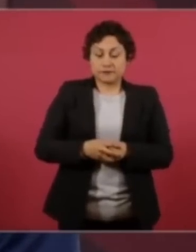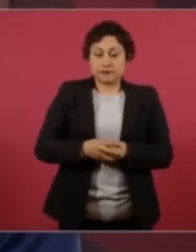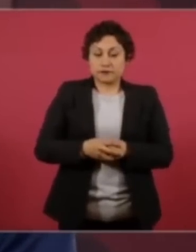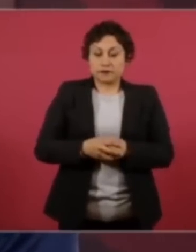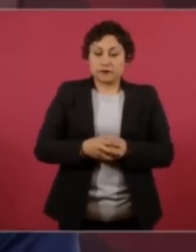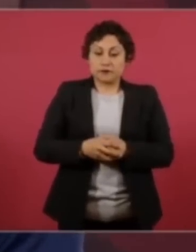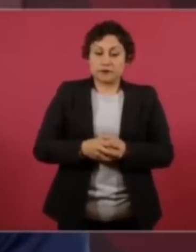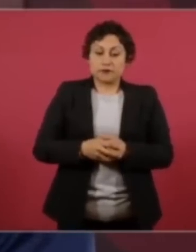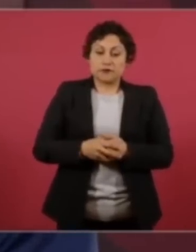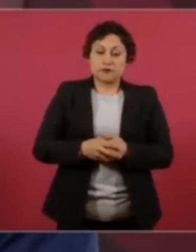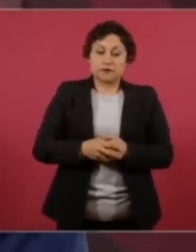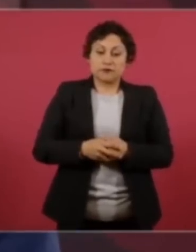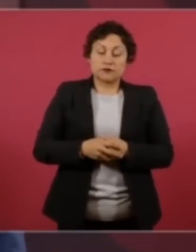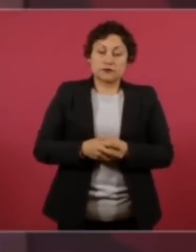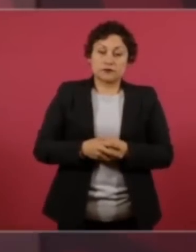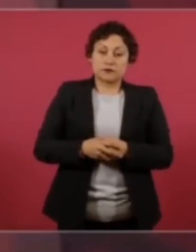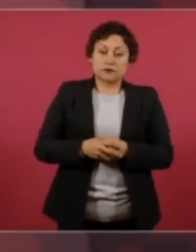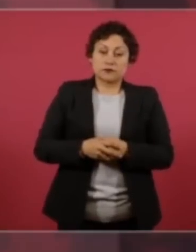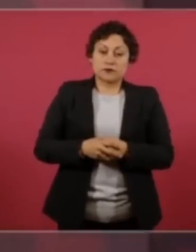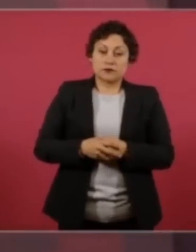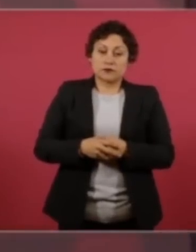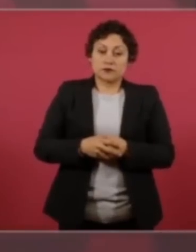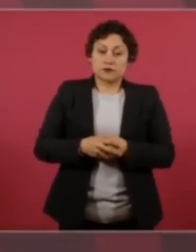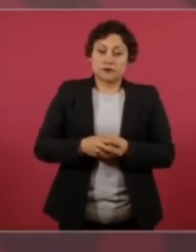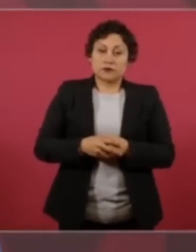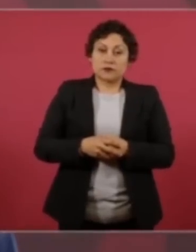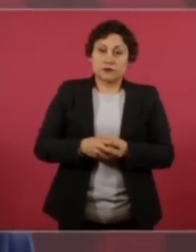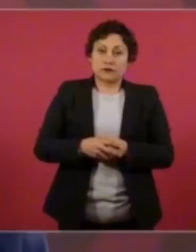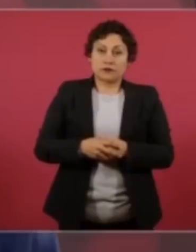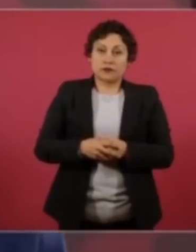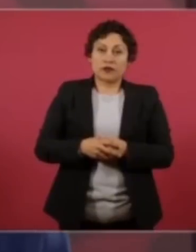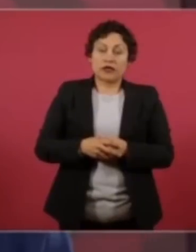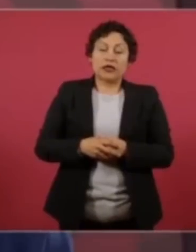haberse opuesto a los programas de bienestar.